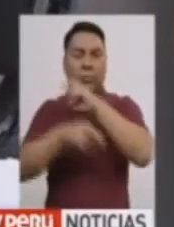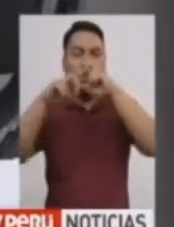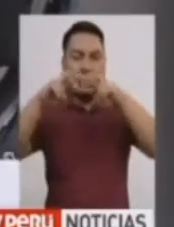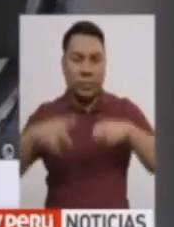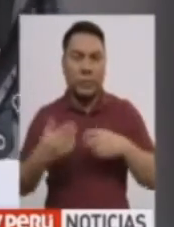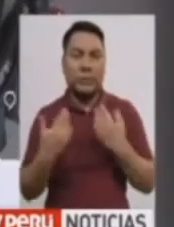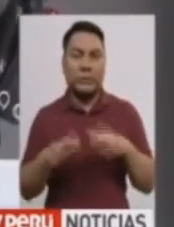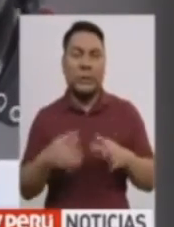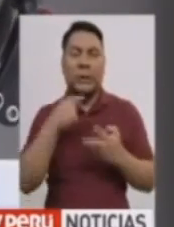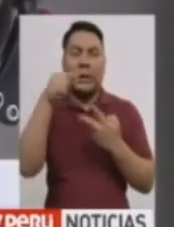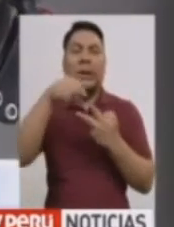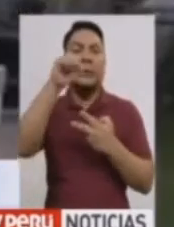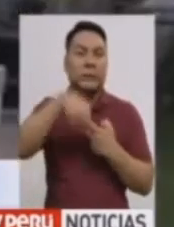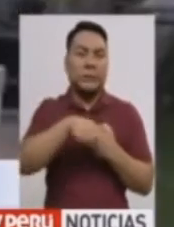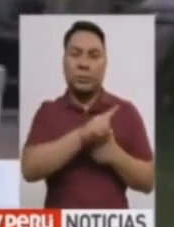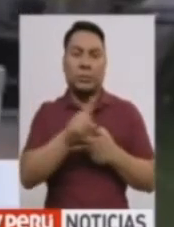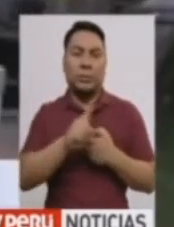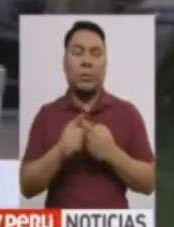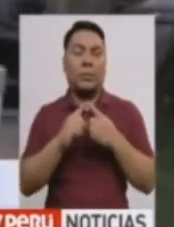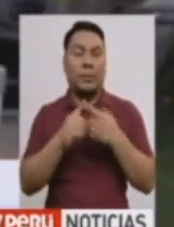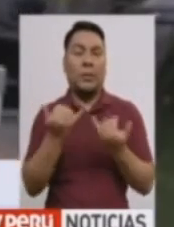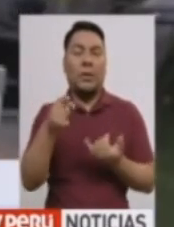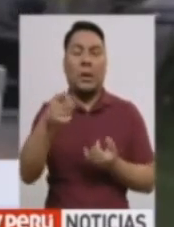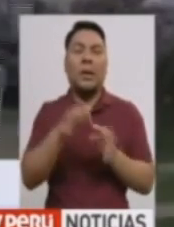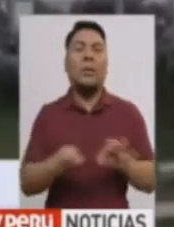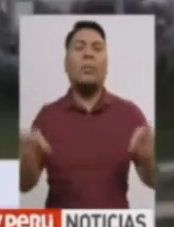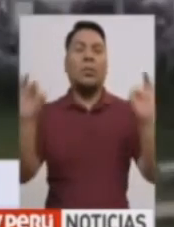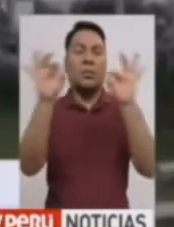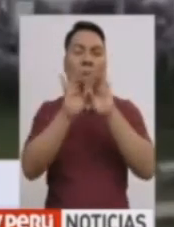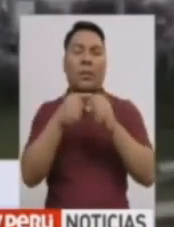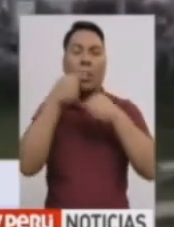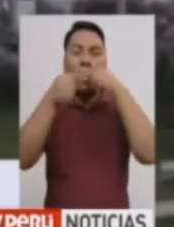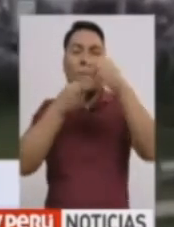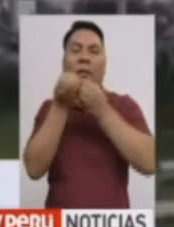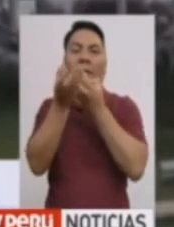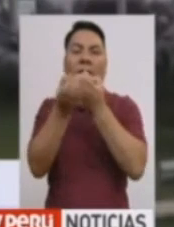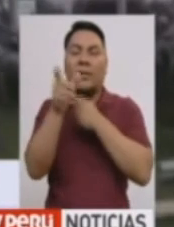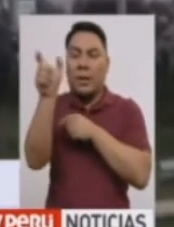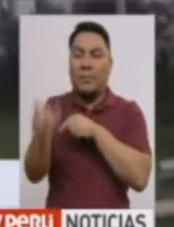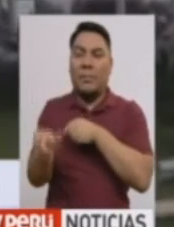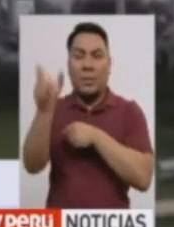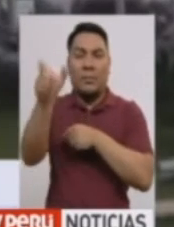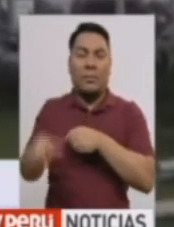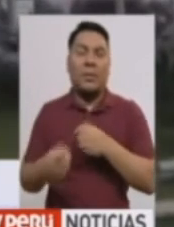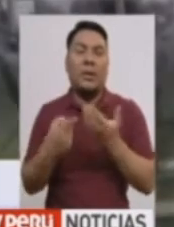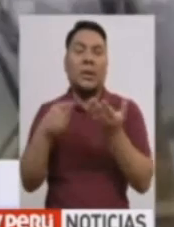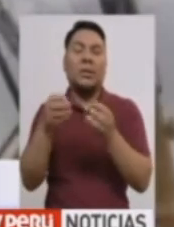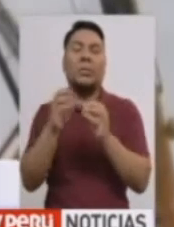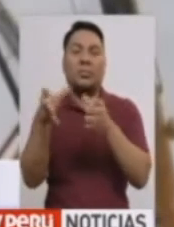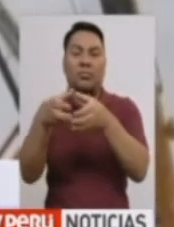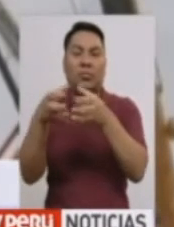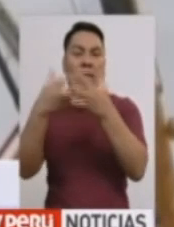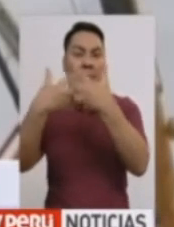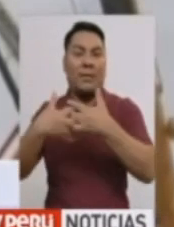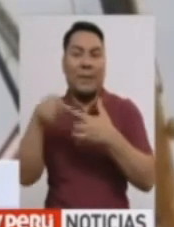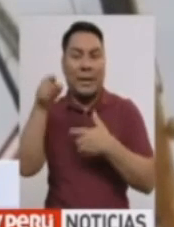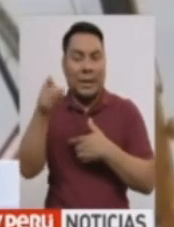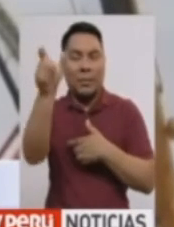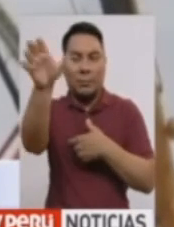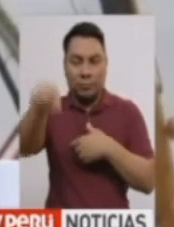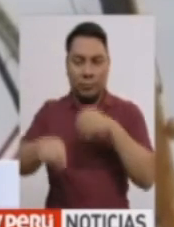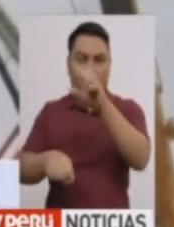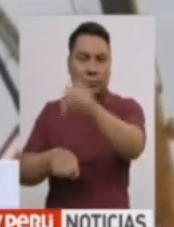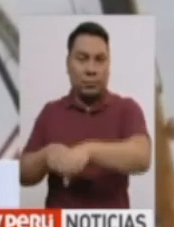Gorriti consideró que lo fundamental son las confesiones de los colaboradores y los servidores cibernéticos de Odebrecht, que ya han